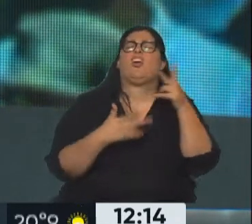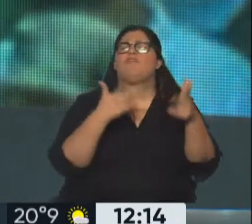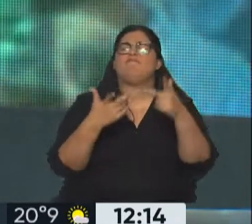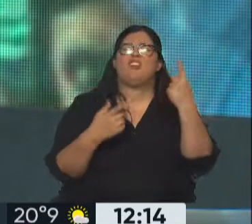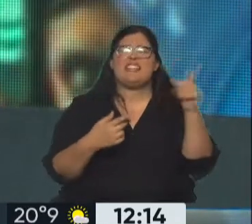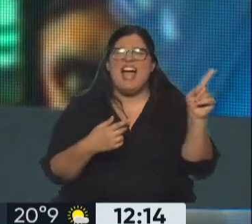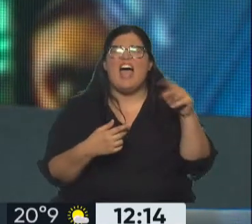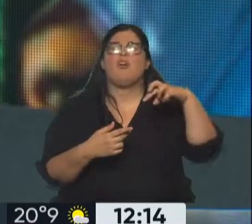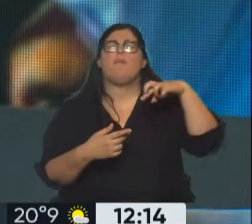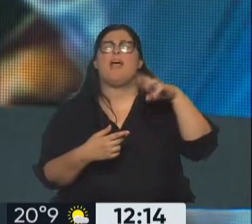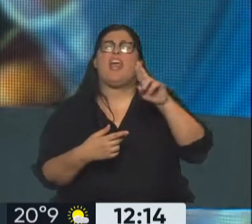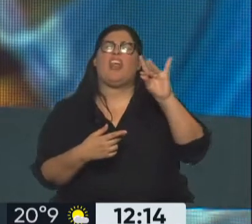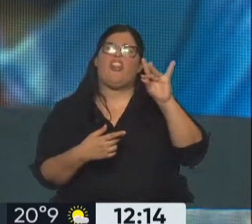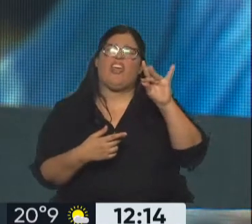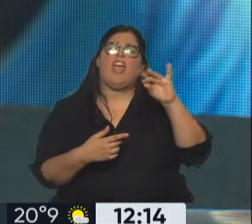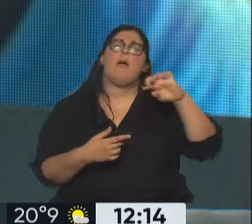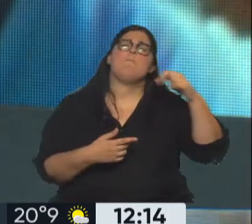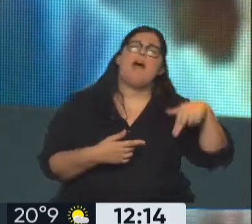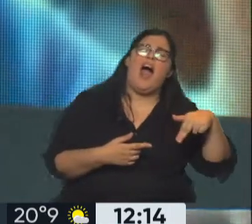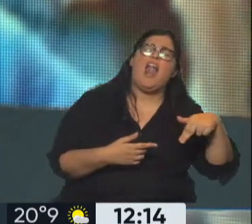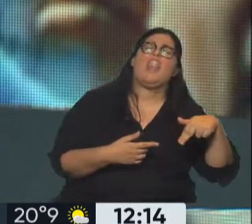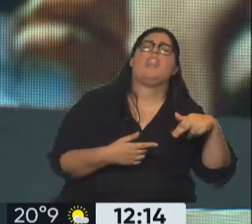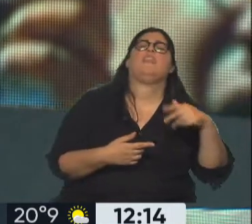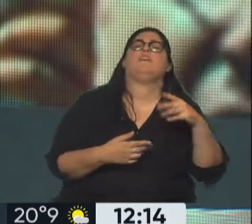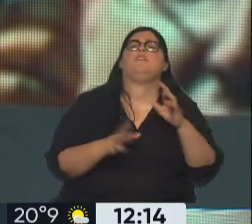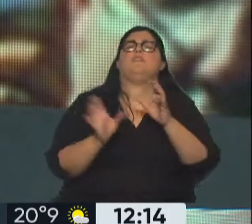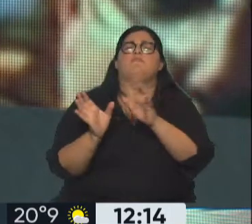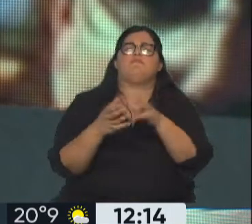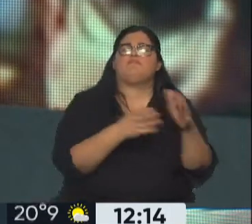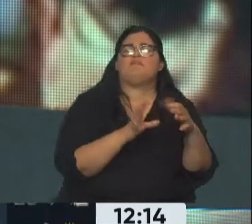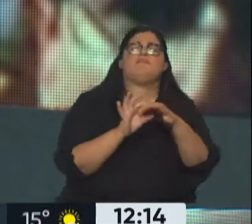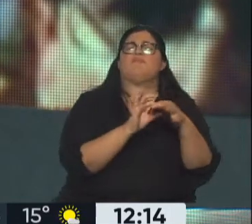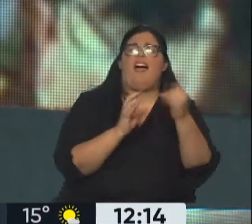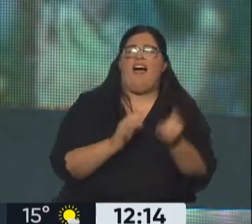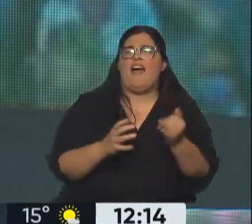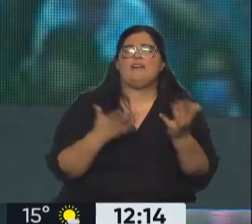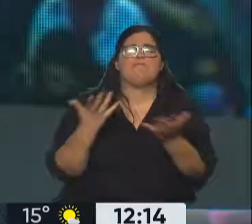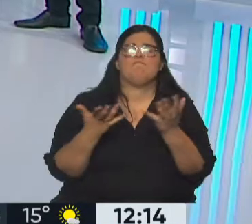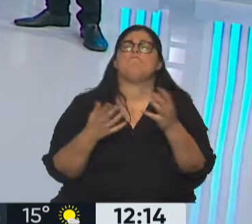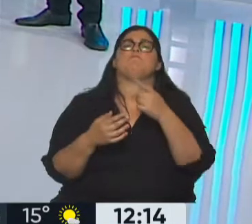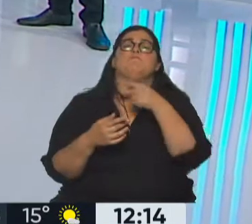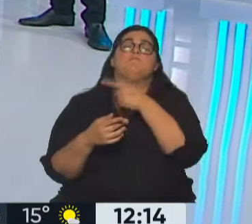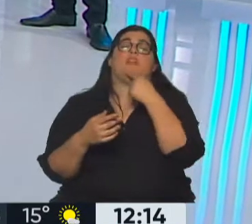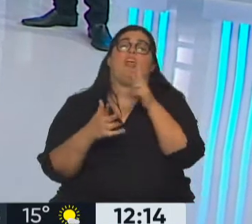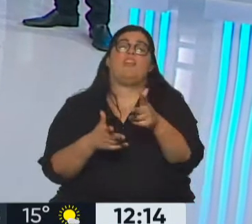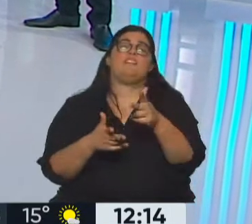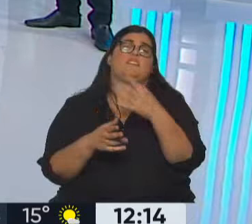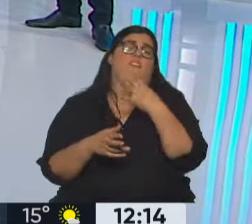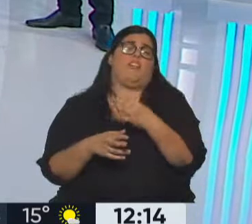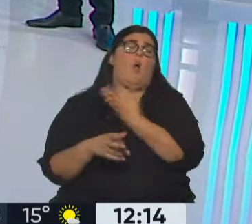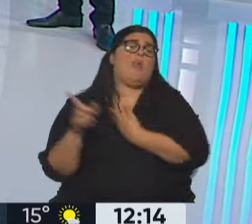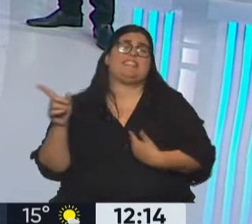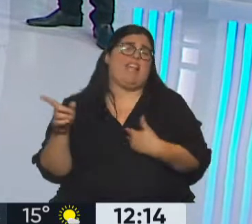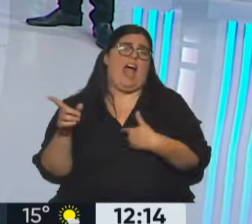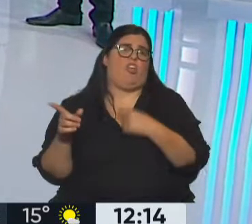el PRD, el PRI y el PAN tiene esa articulación. Bueno, lo que dice es, acá lo que tenemos es un Estado que va por todo,